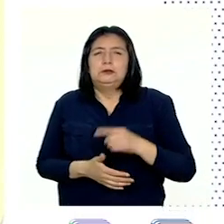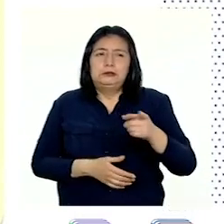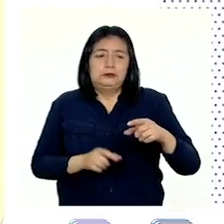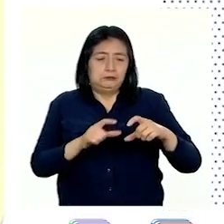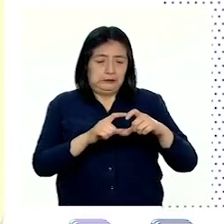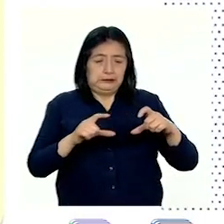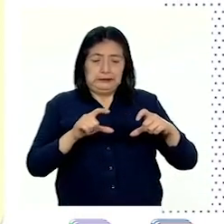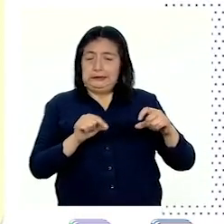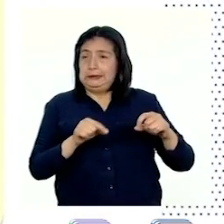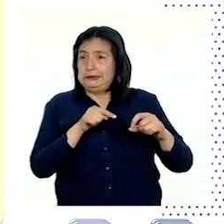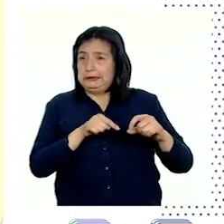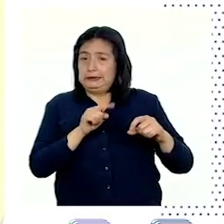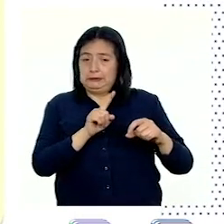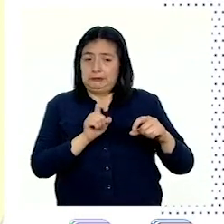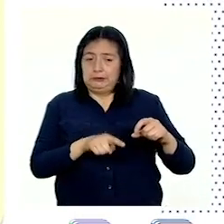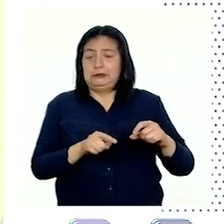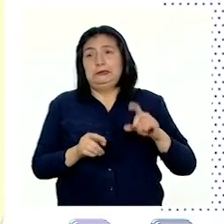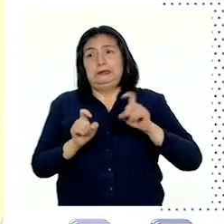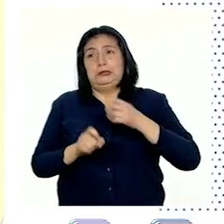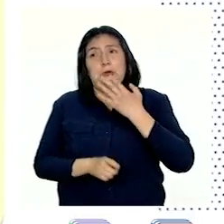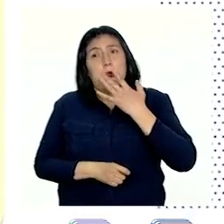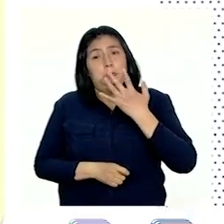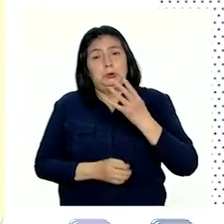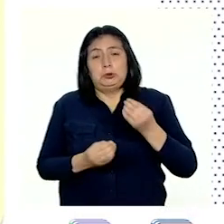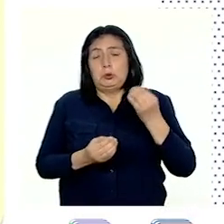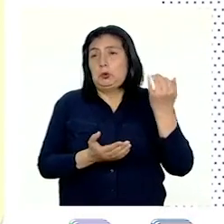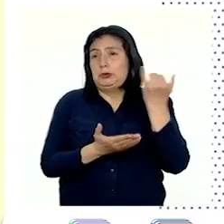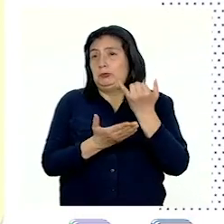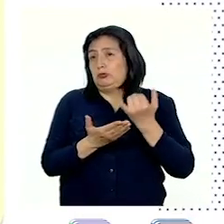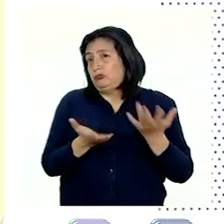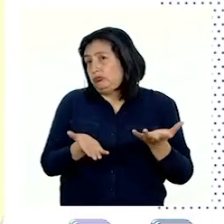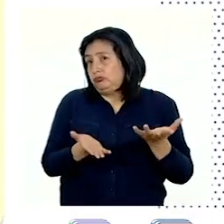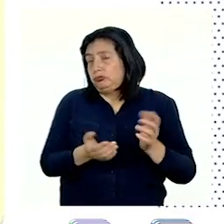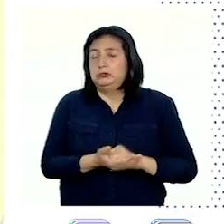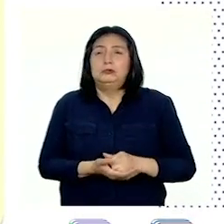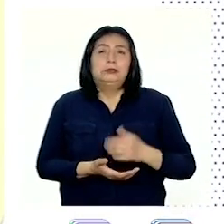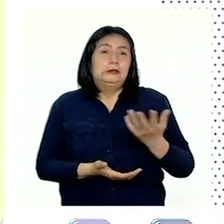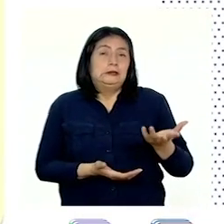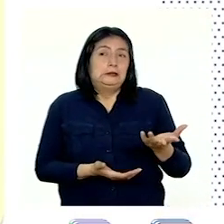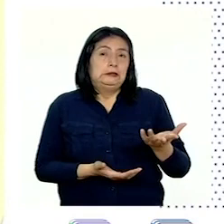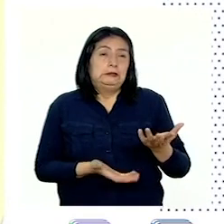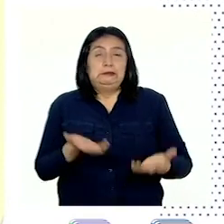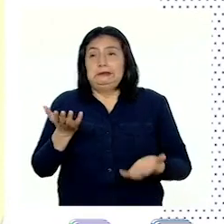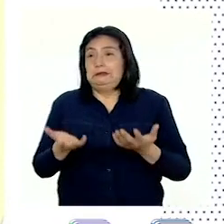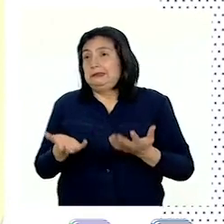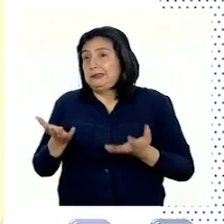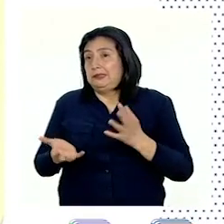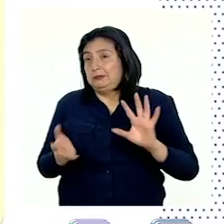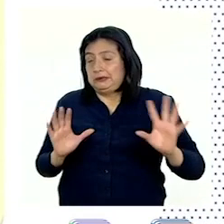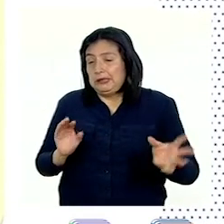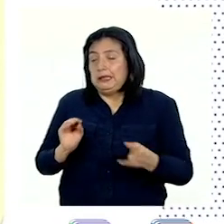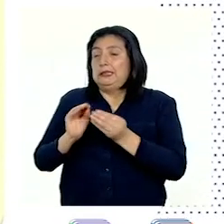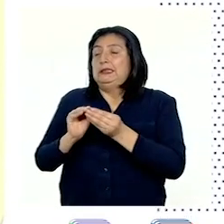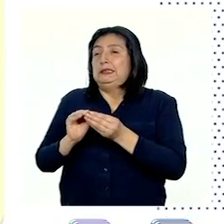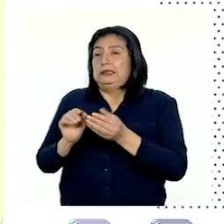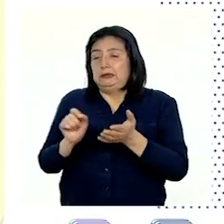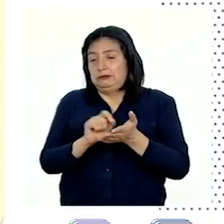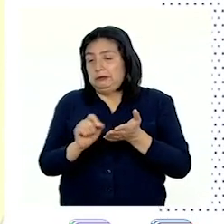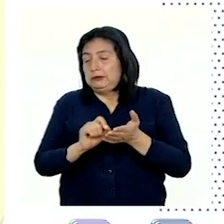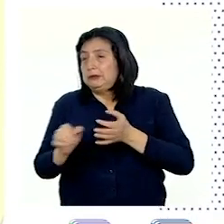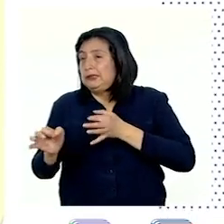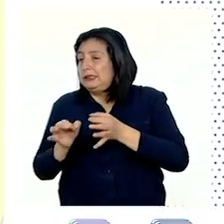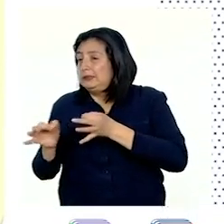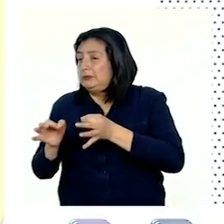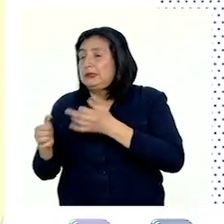las tarjetas de las preguntas se necesita colores o imágenes también. Y si tendremos que agregar algún texto instructivo